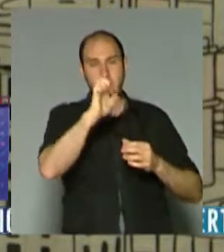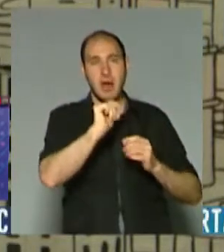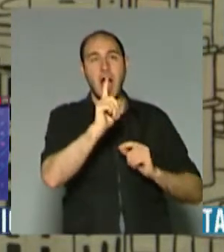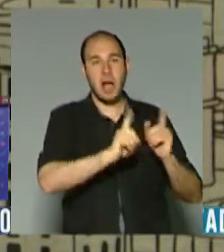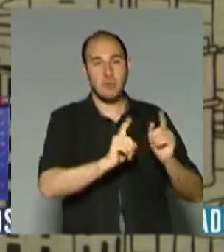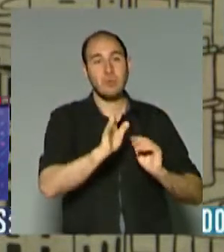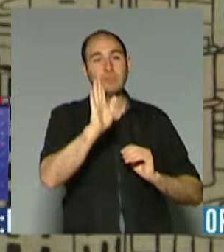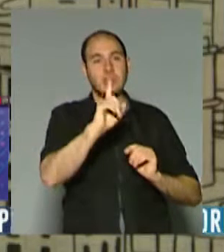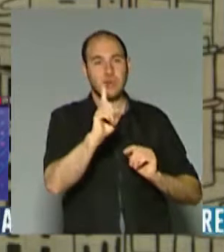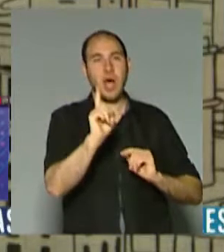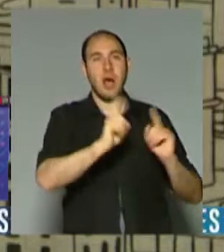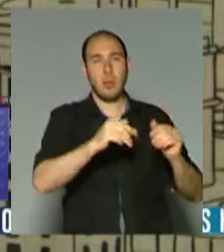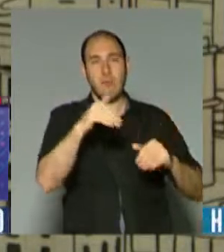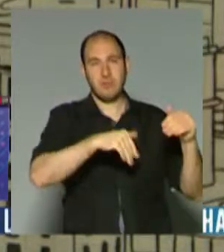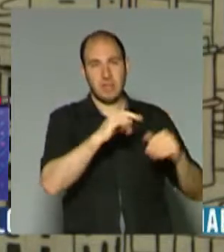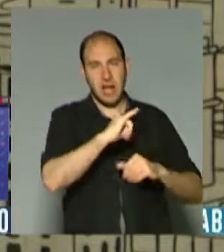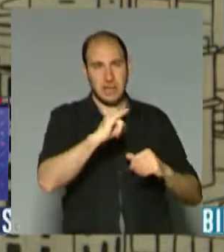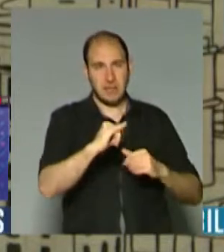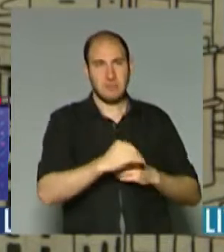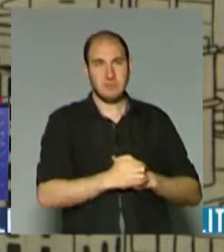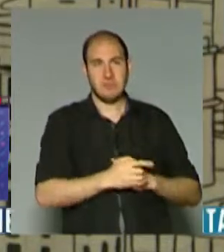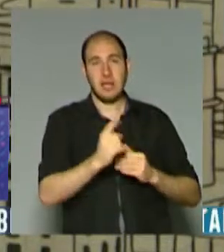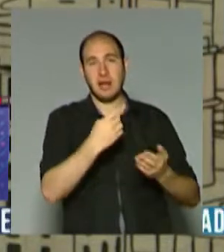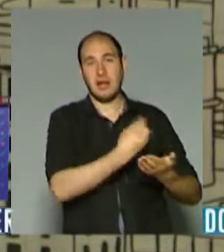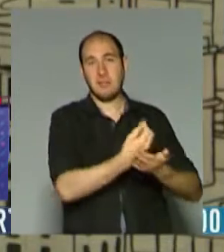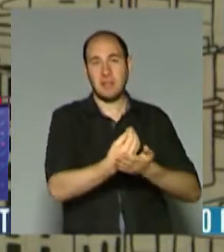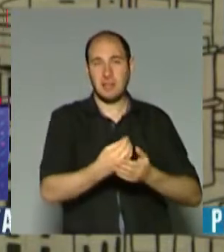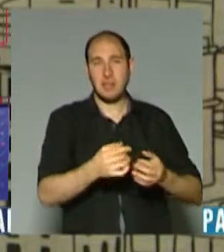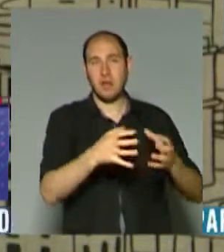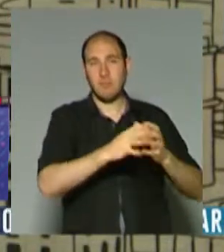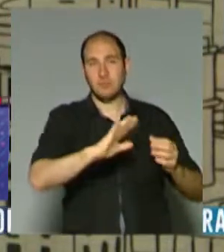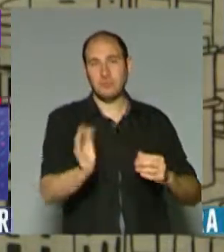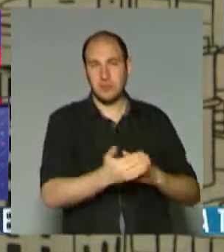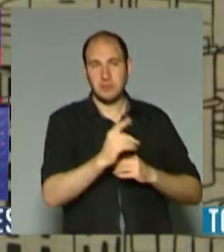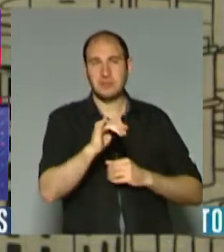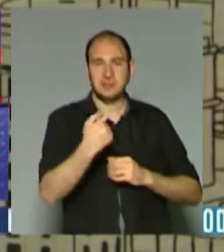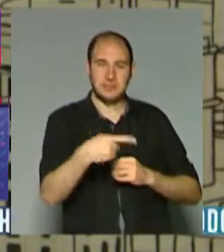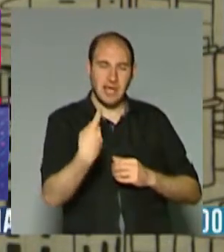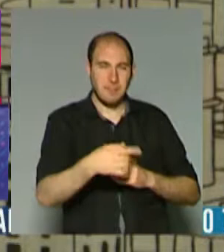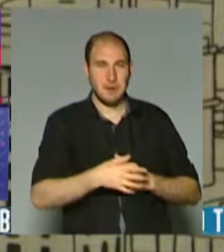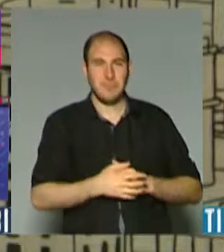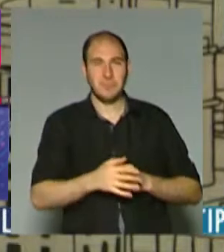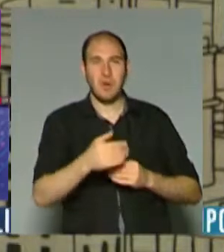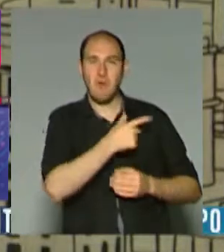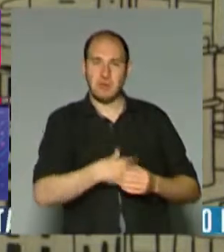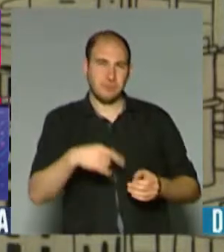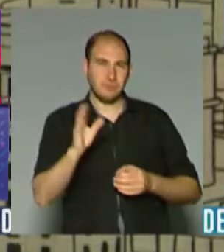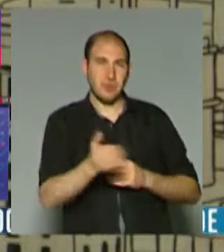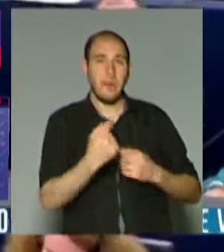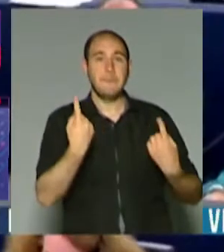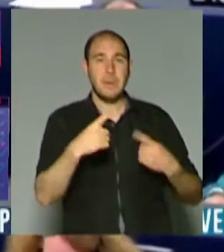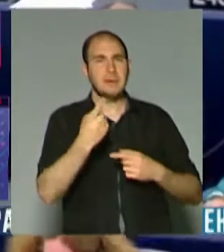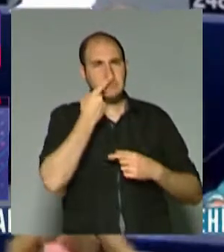algunas abstenciones y algunos votos negativos, por supuesto, representantes de todos los sectores, siempre claro. Hay en todos los gobiernos, pero